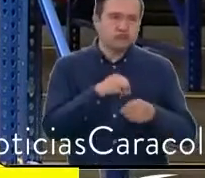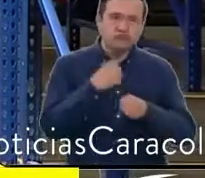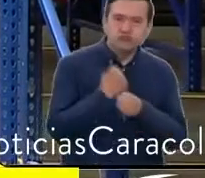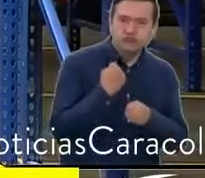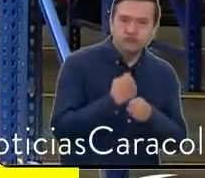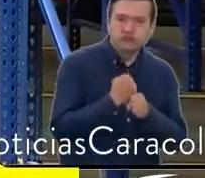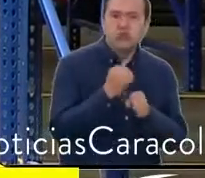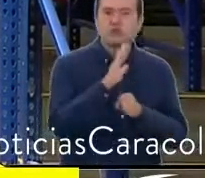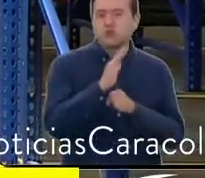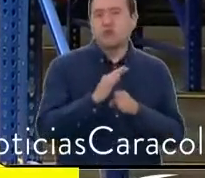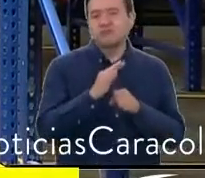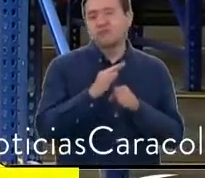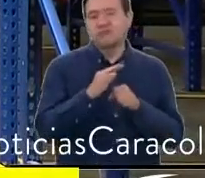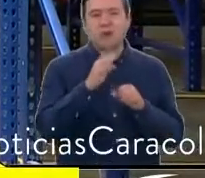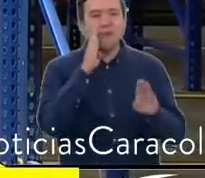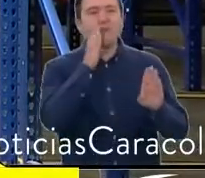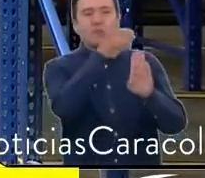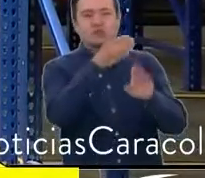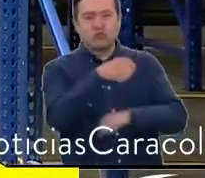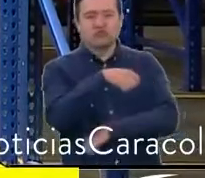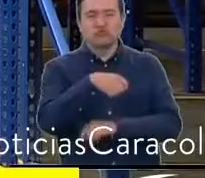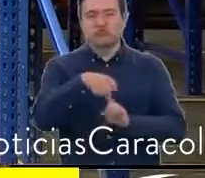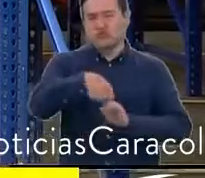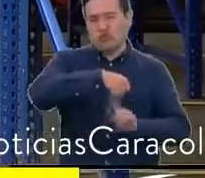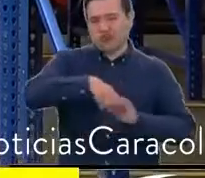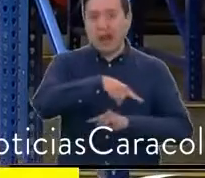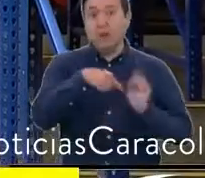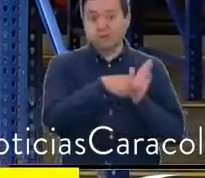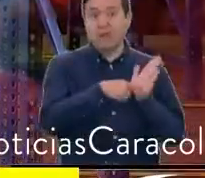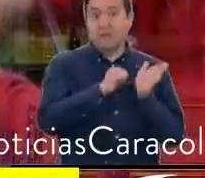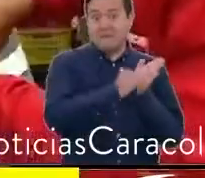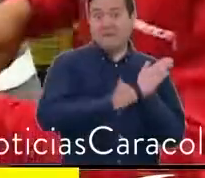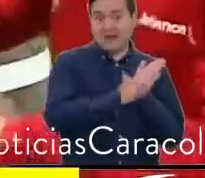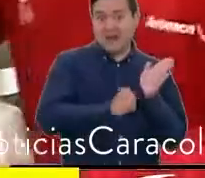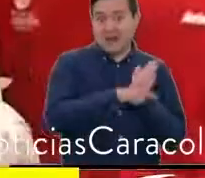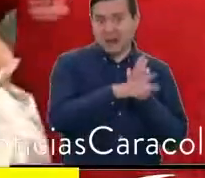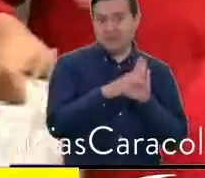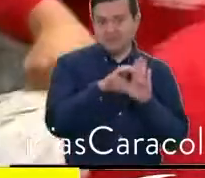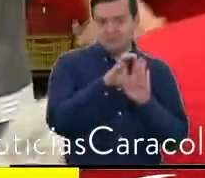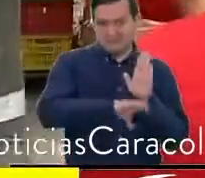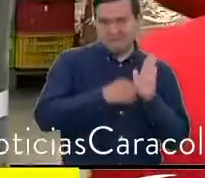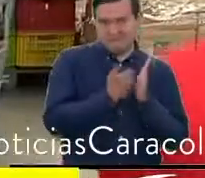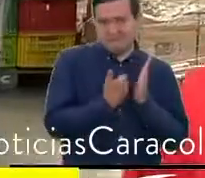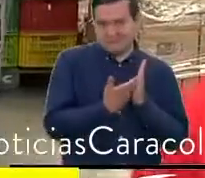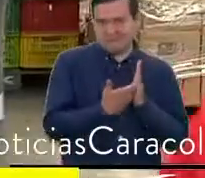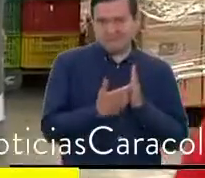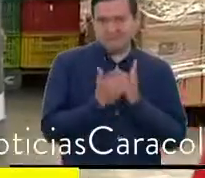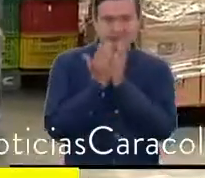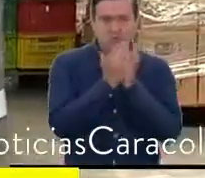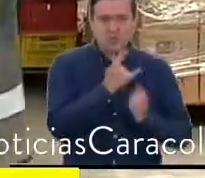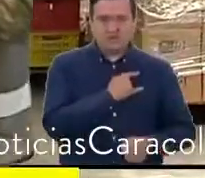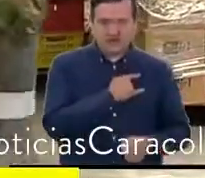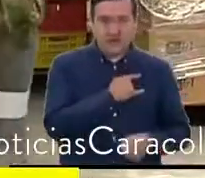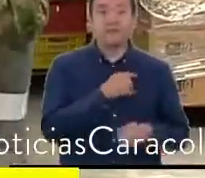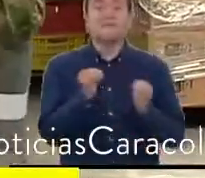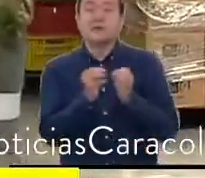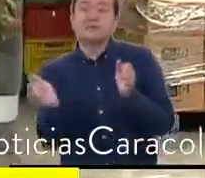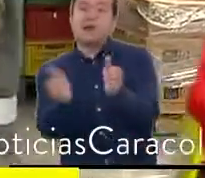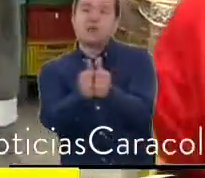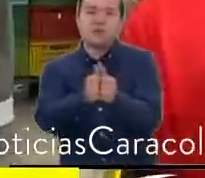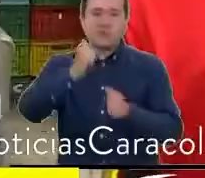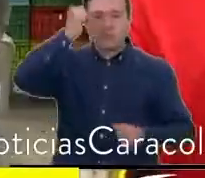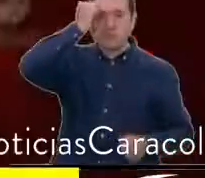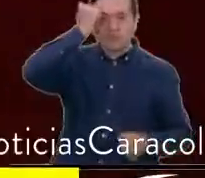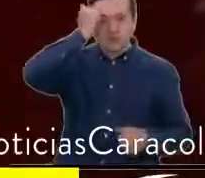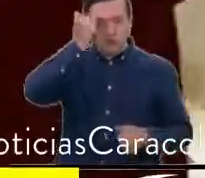proyección social, que es una de las materias que ven en su pensum académico, y adicionalmente los acompañan docentes de los programas